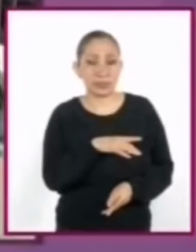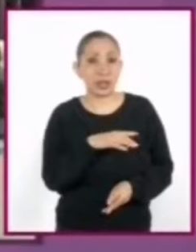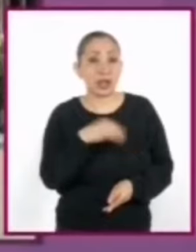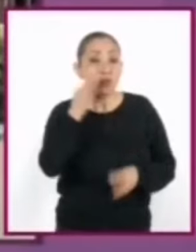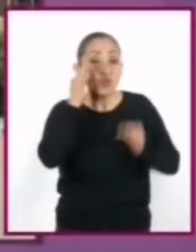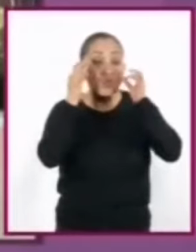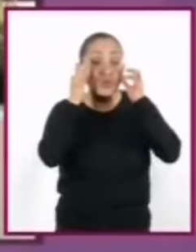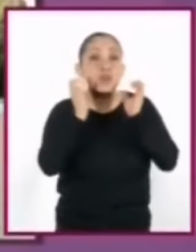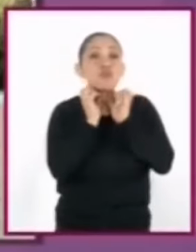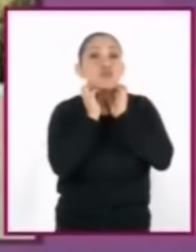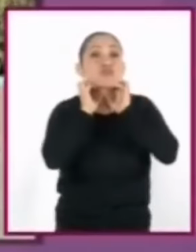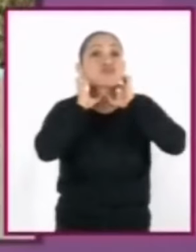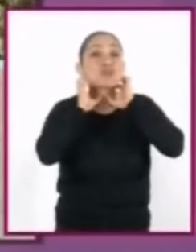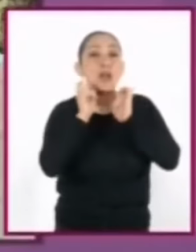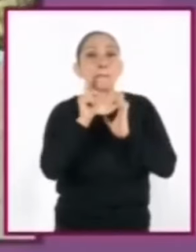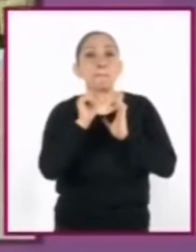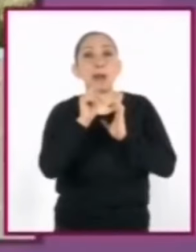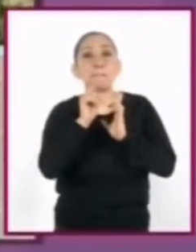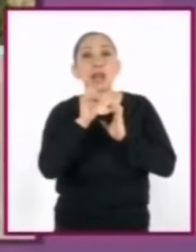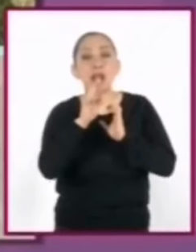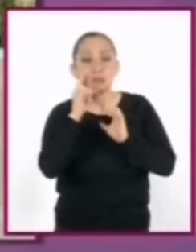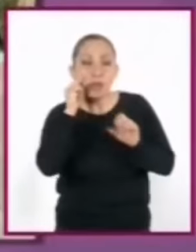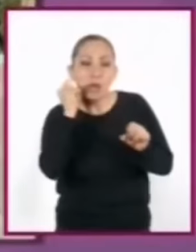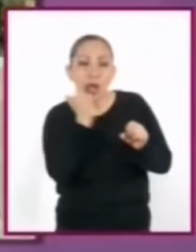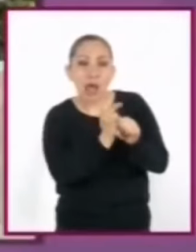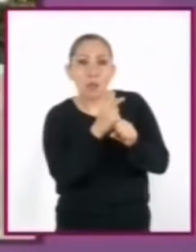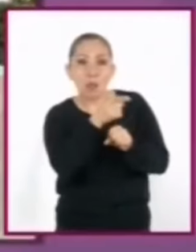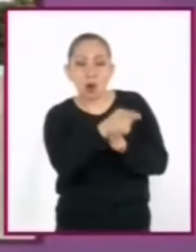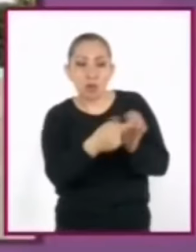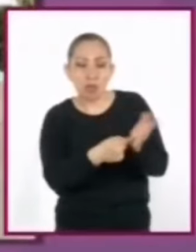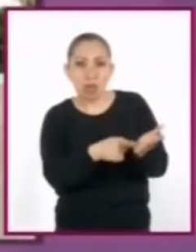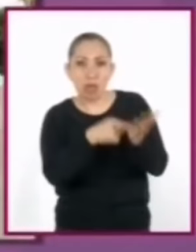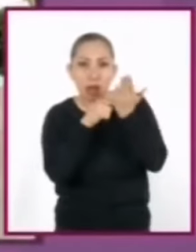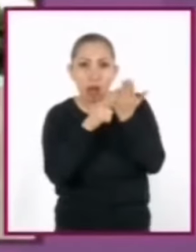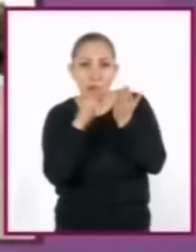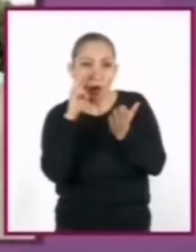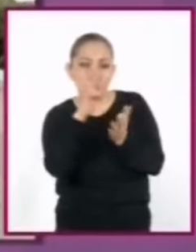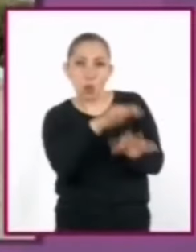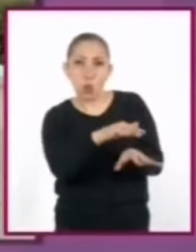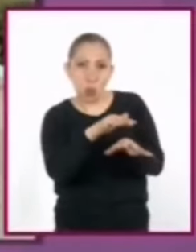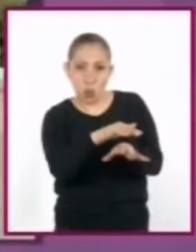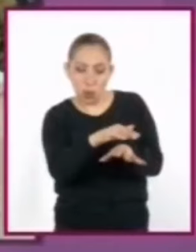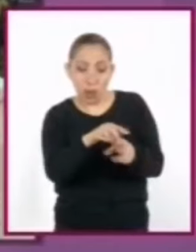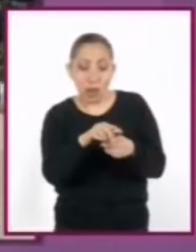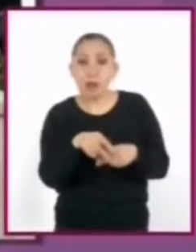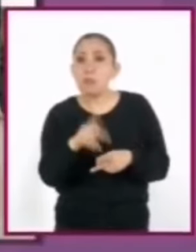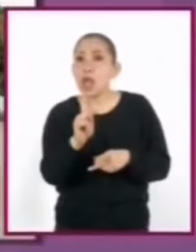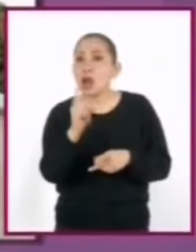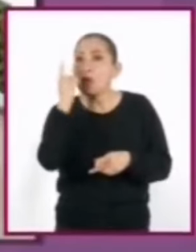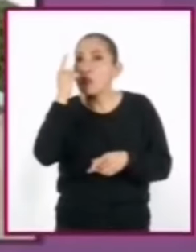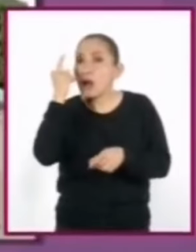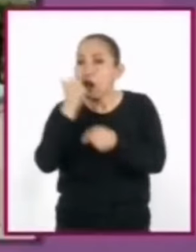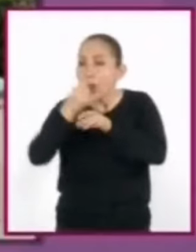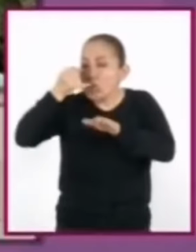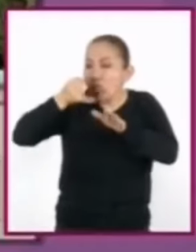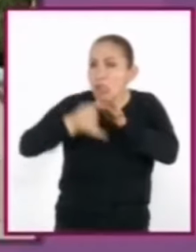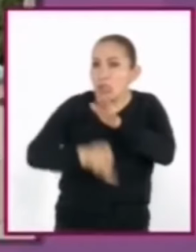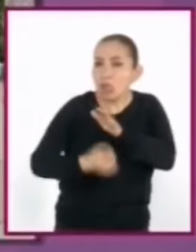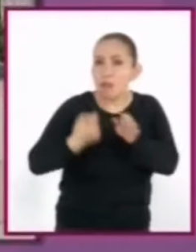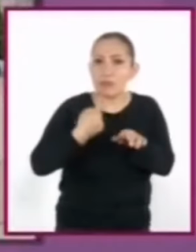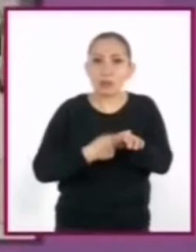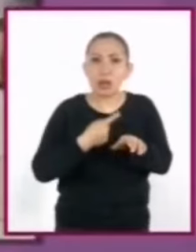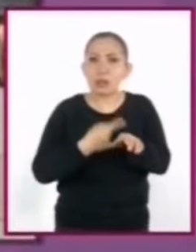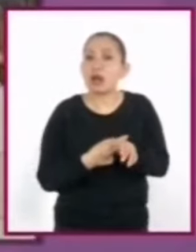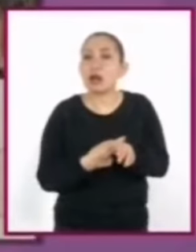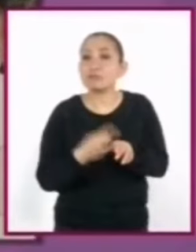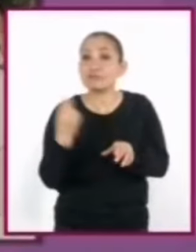sarampión y las paperas, por ejemplo, se identifican por sus manifestaciones visibles. Pero para detectar otras